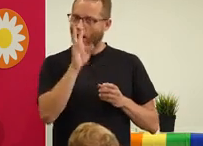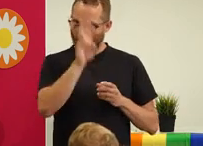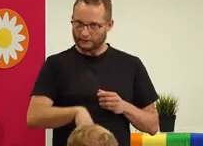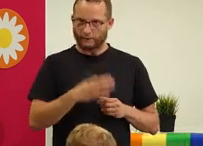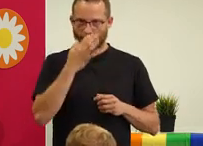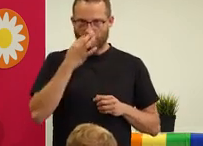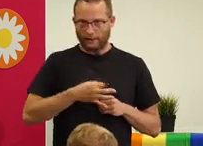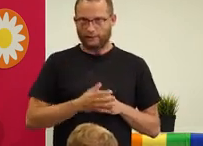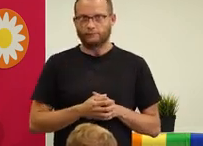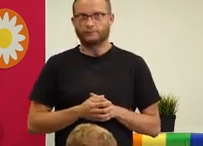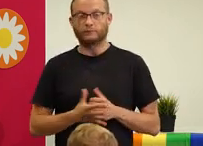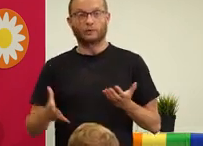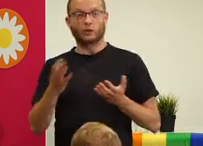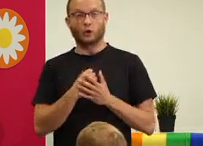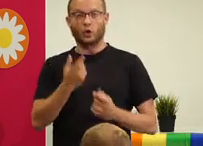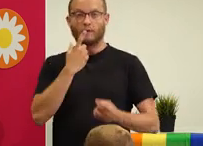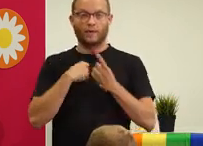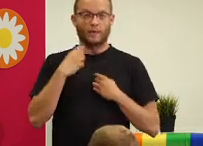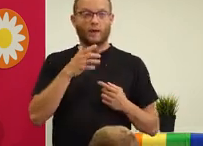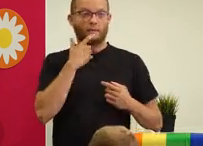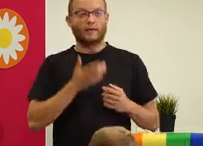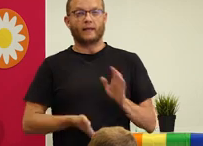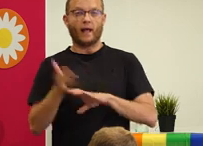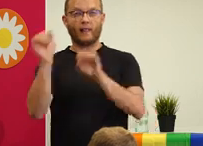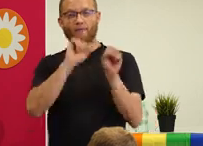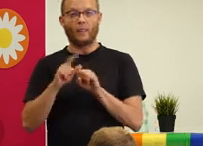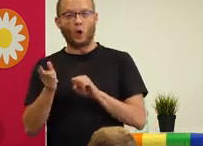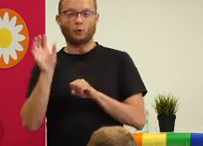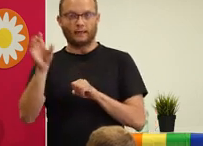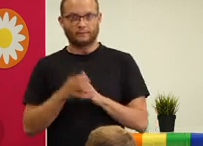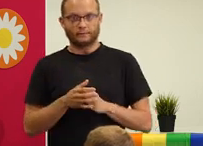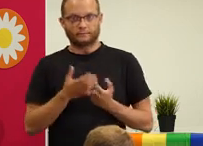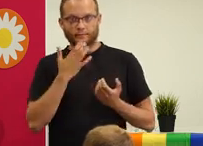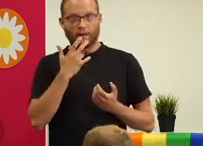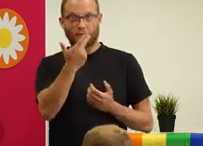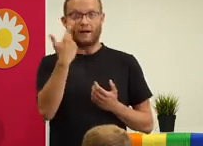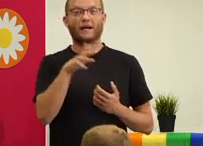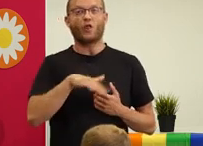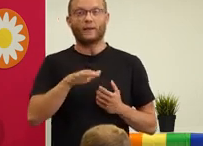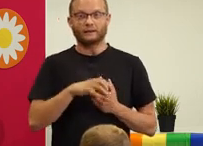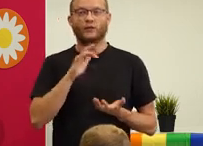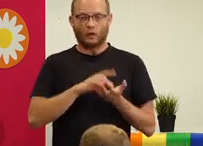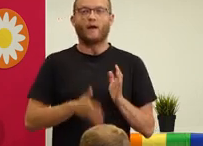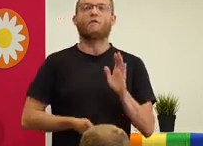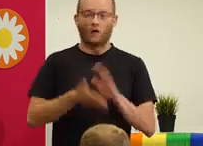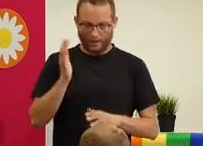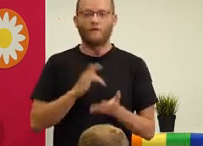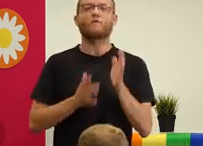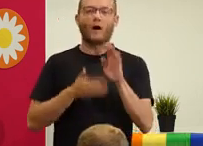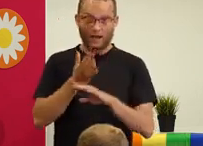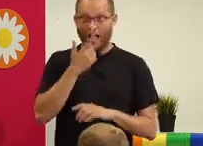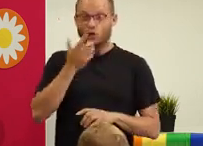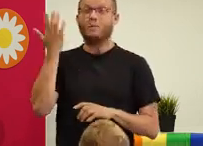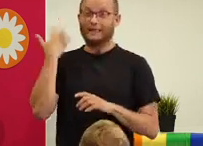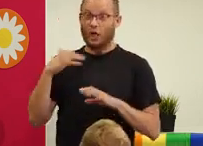A toda esa gente que me dice que me vaya a defenderlo a mi país, ¿dónde está mi cámara? Voy a ir y estuve el